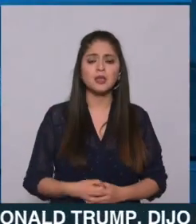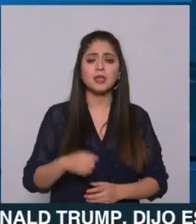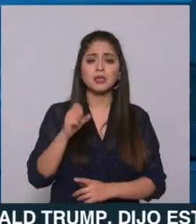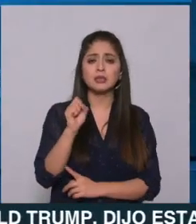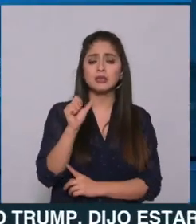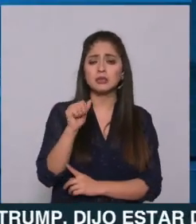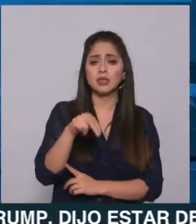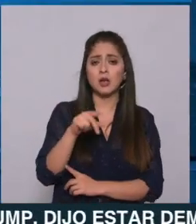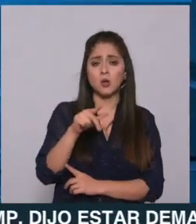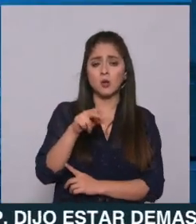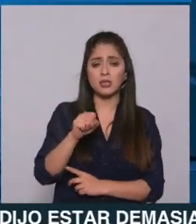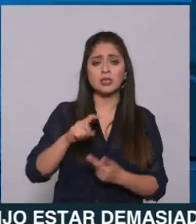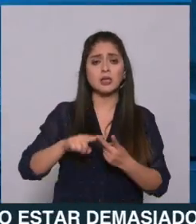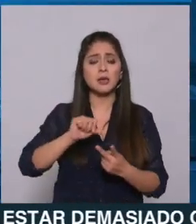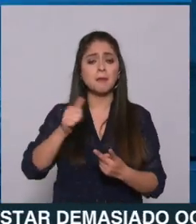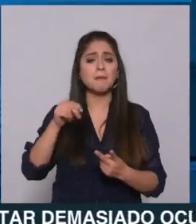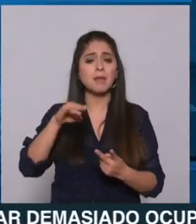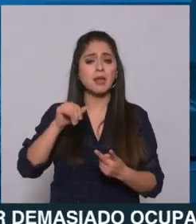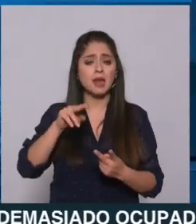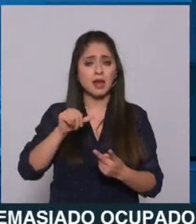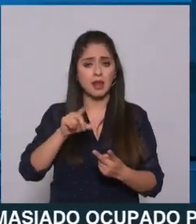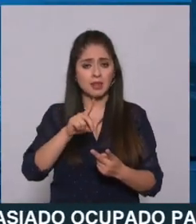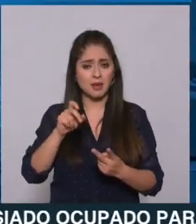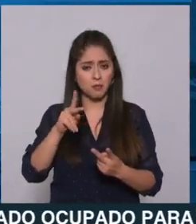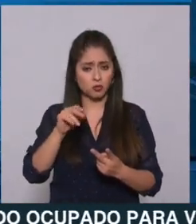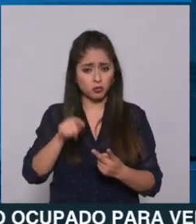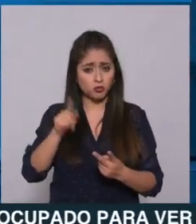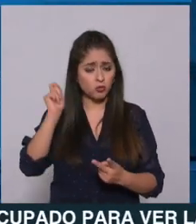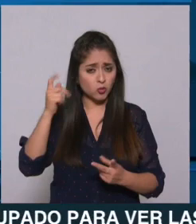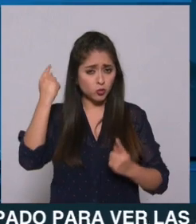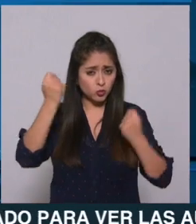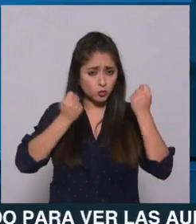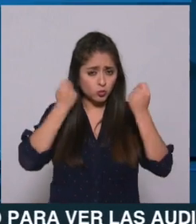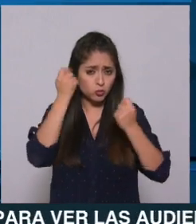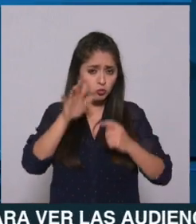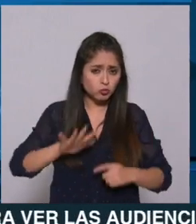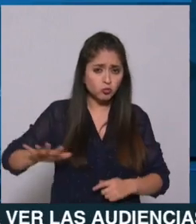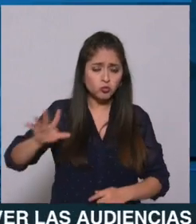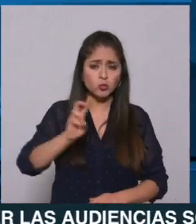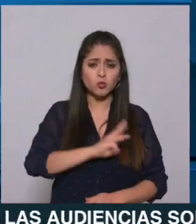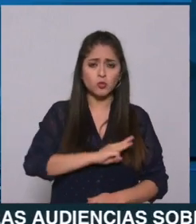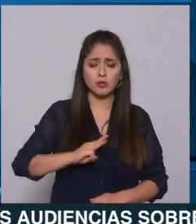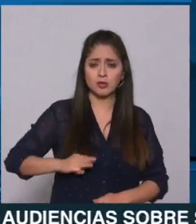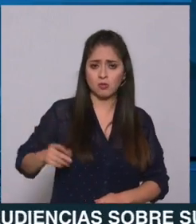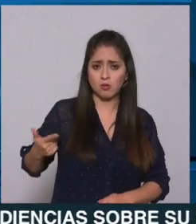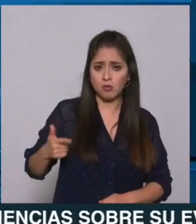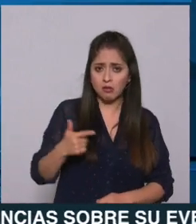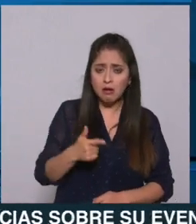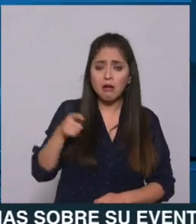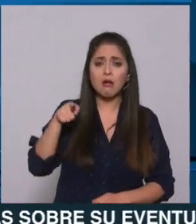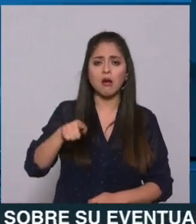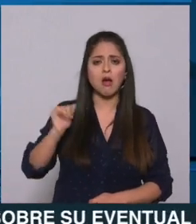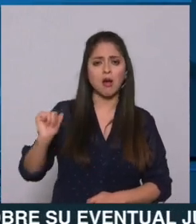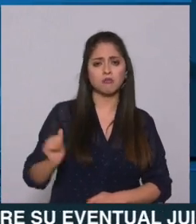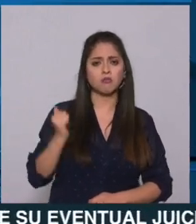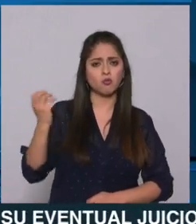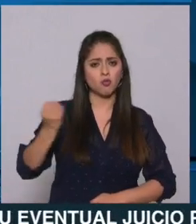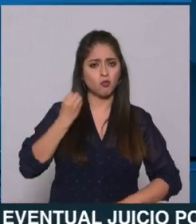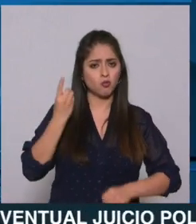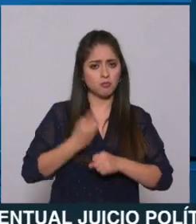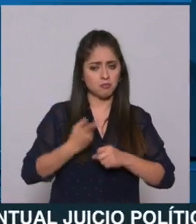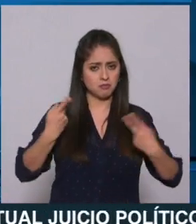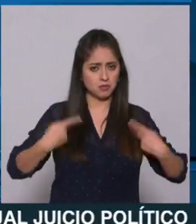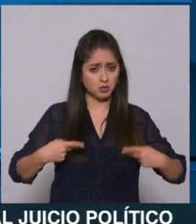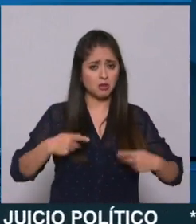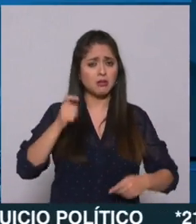de Pozos Pueblo Mágico, que es esta parte turística que tenemos en el municipio. Es una gran oportunidad que tiene la gente. La gente de la Ciudad de México